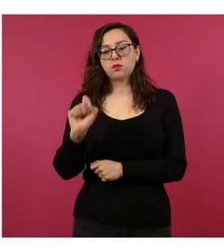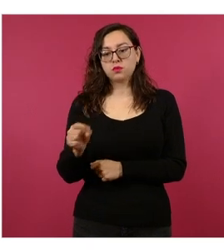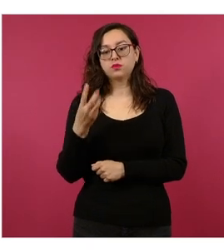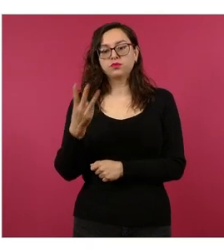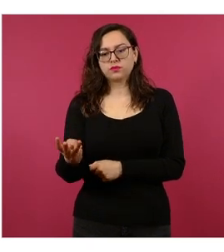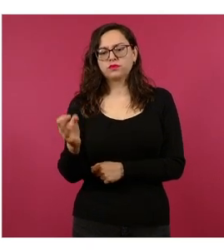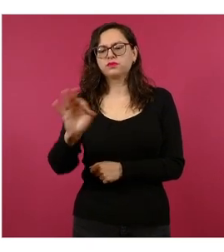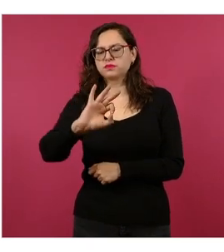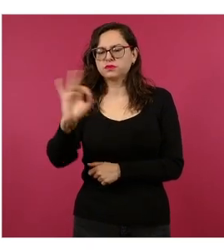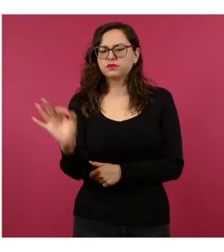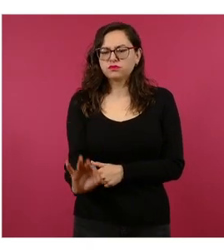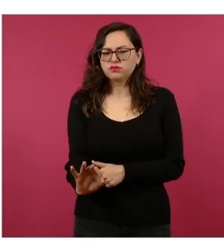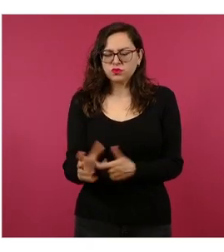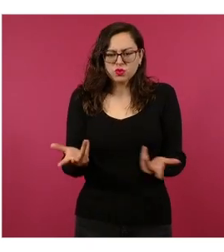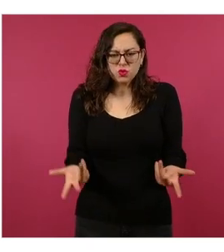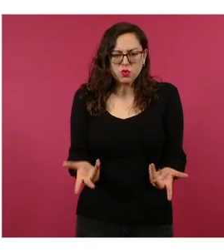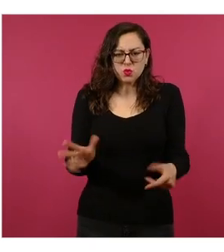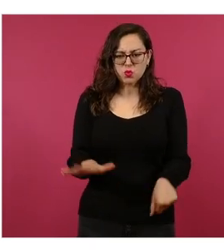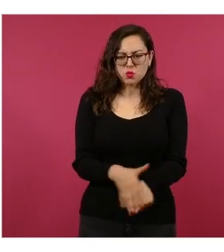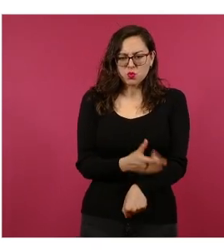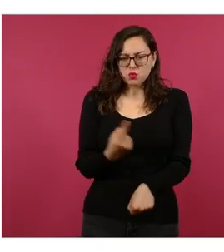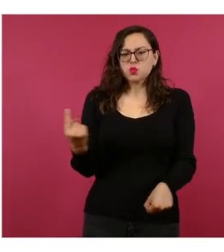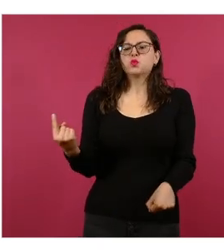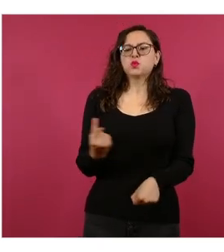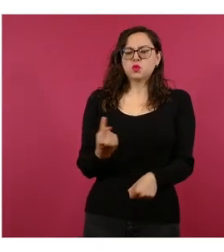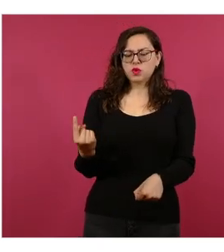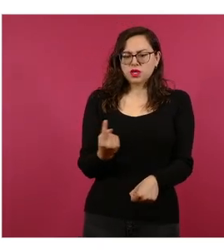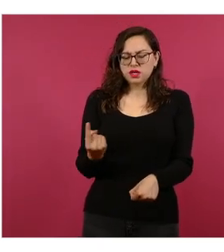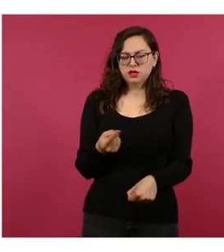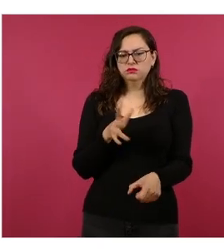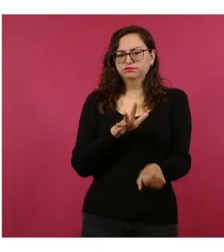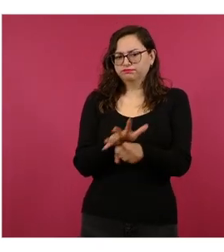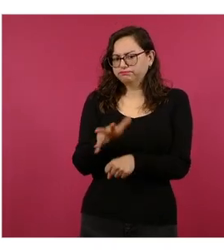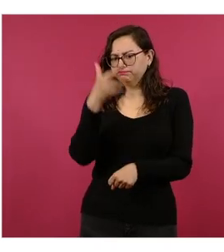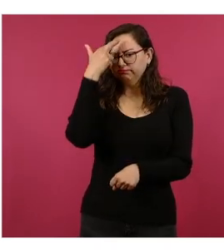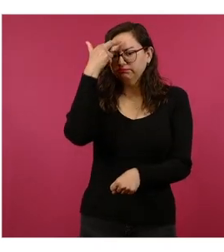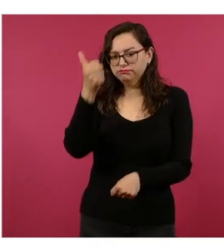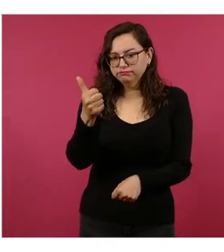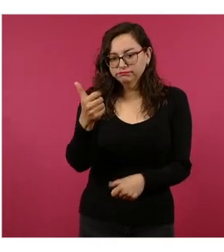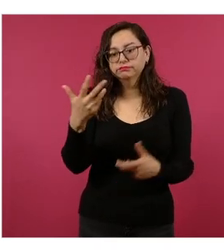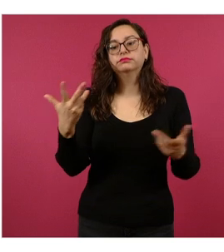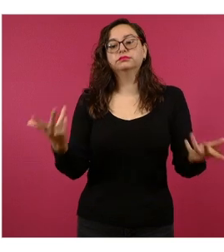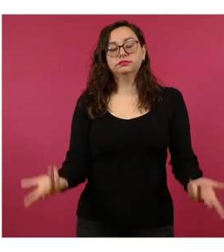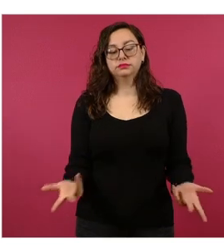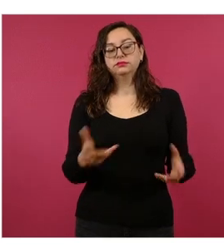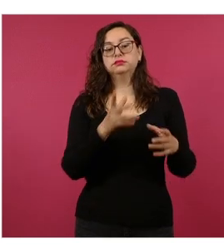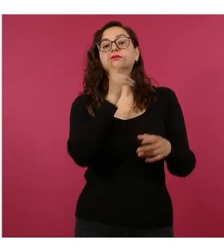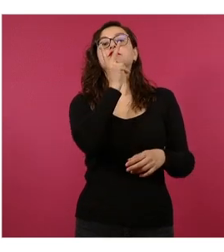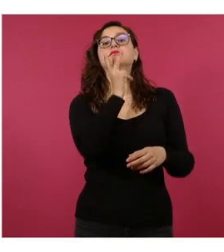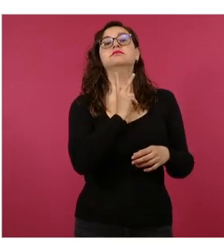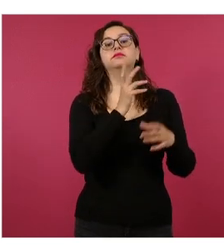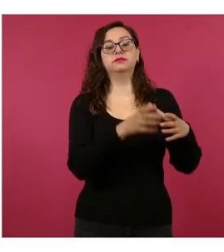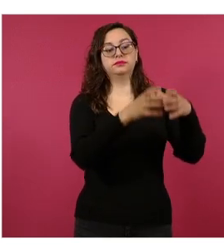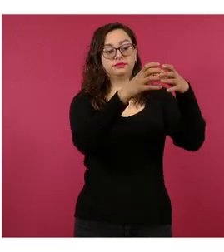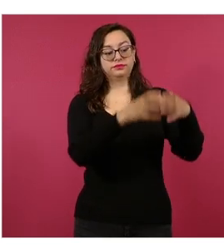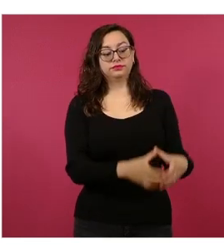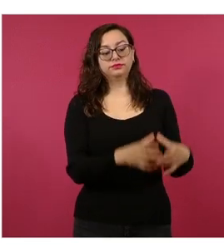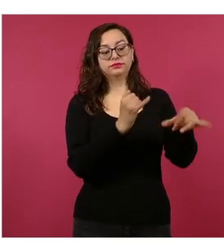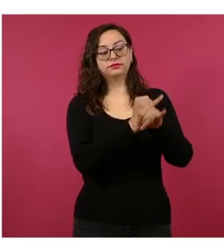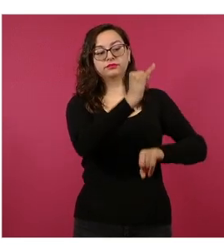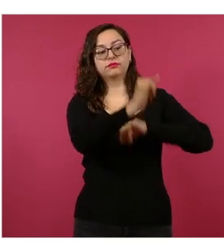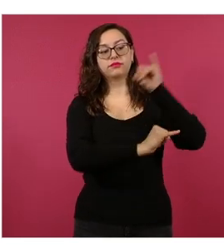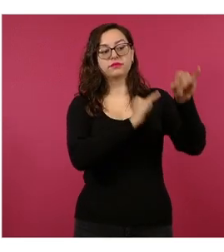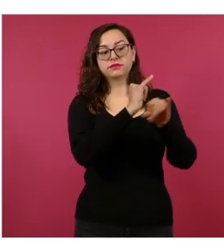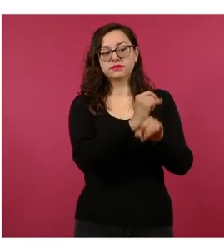hemos venido platicando en algunas ocasiones, entre otros factores, uno de los principales es el precio de la mezcla mexicana de petróleo a nivel